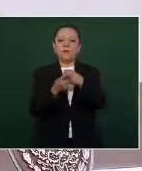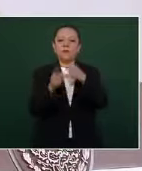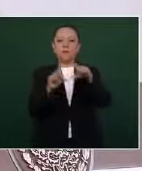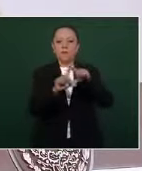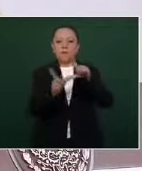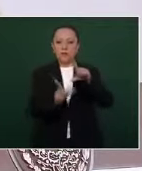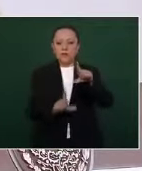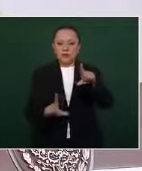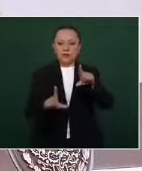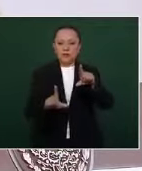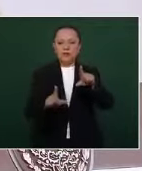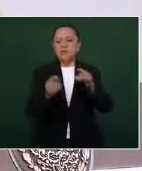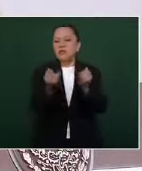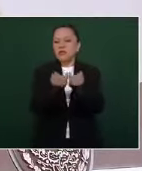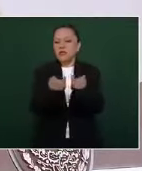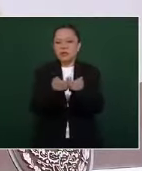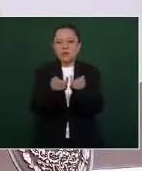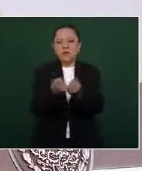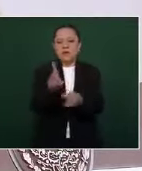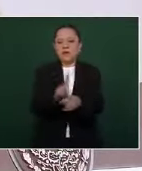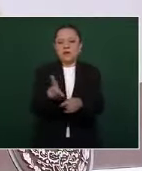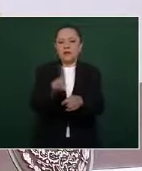todos los días.